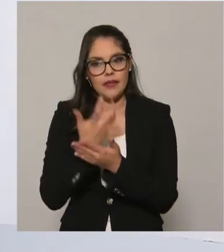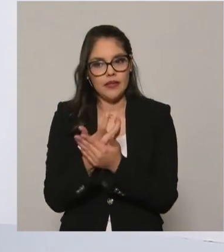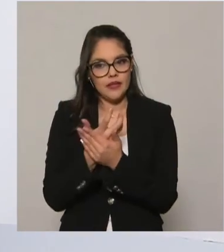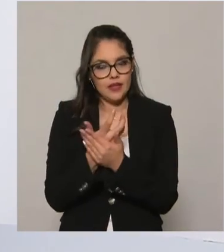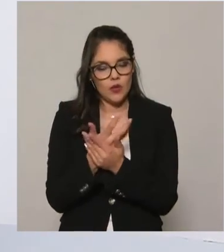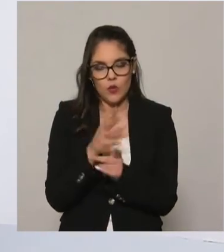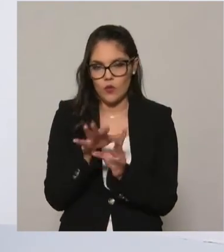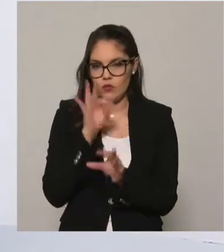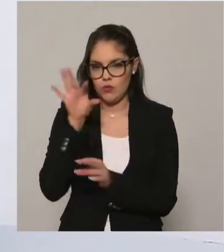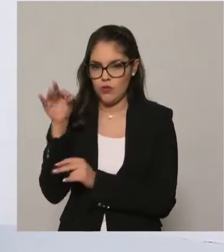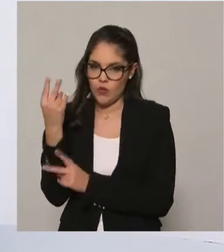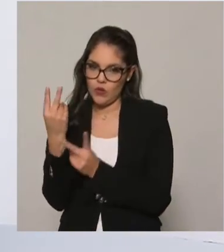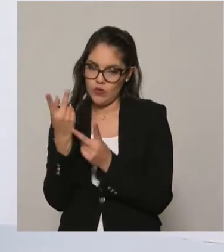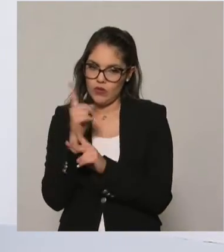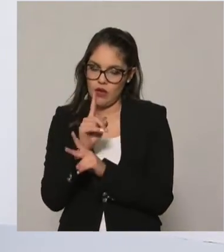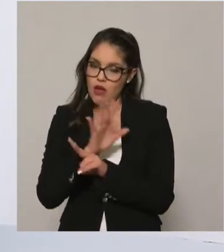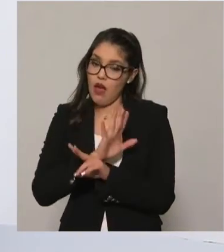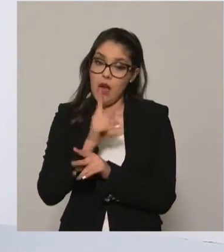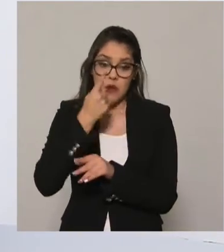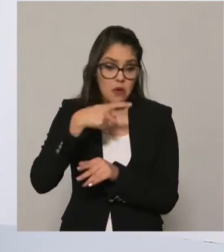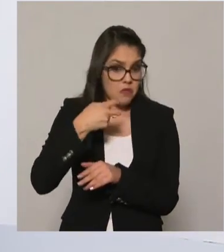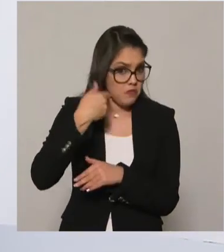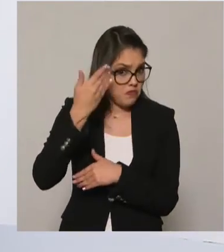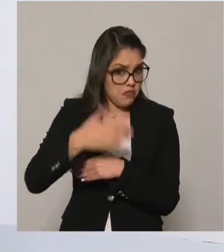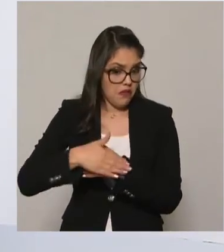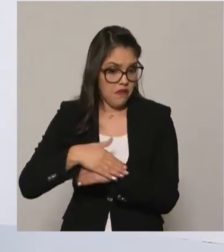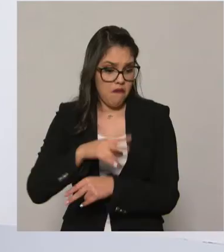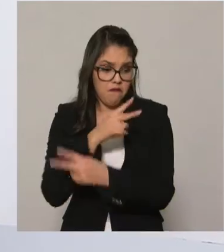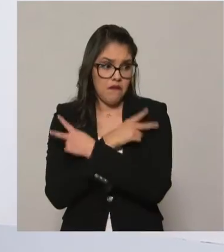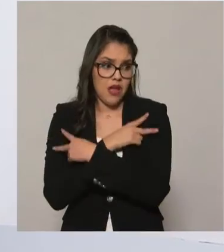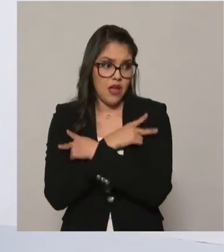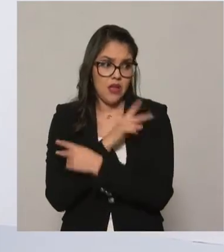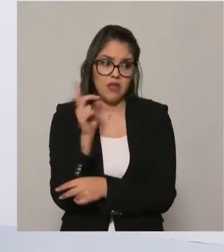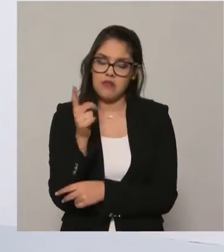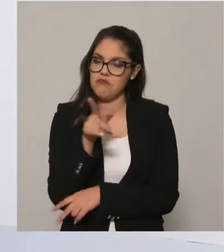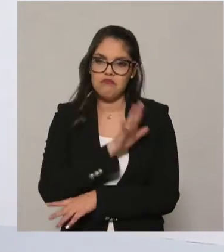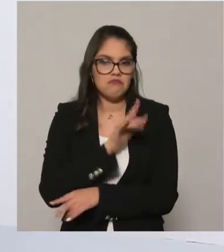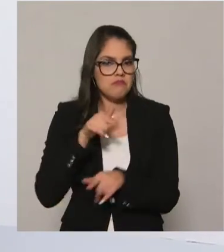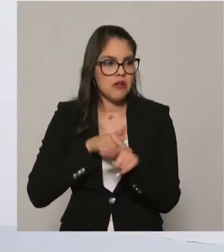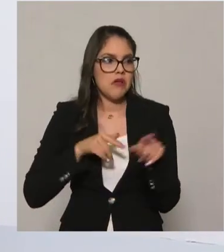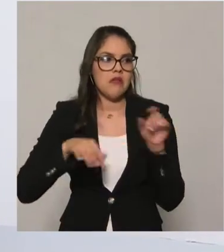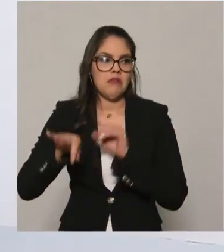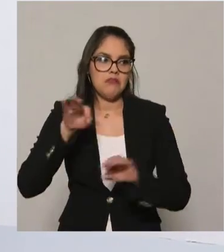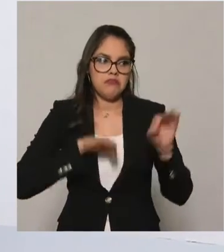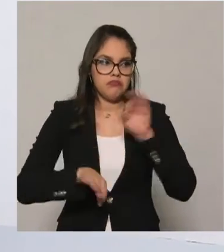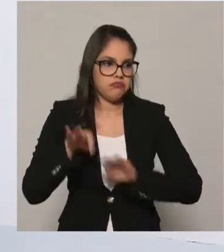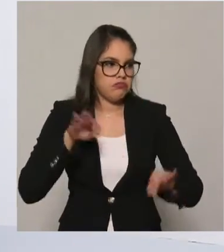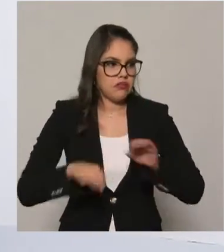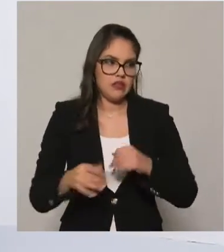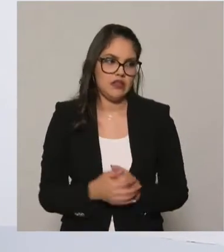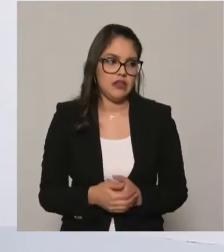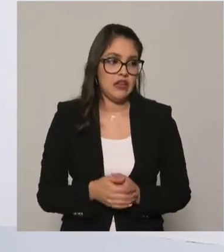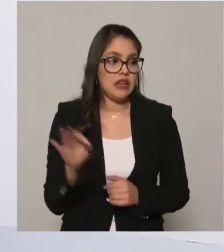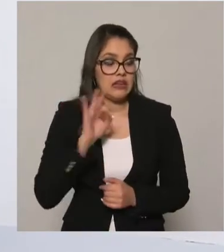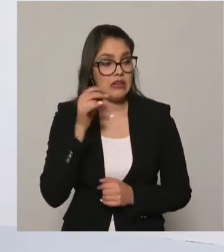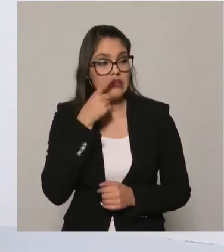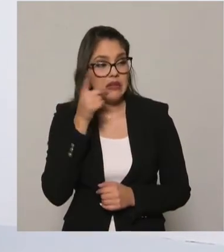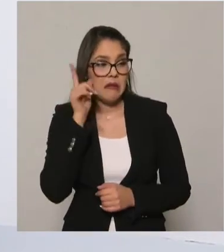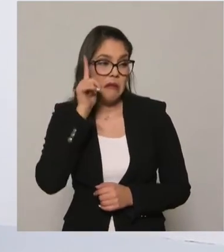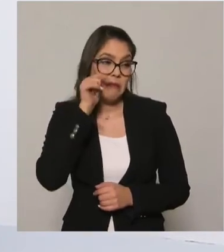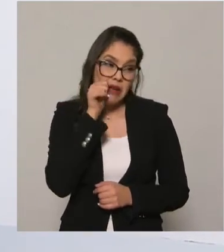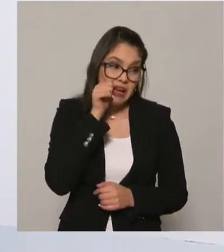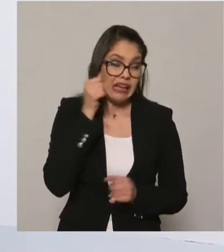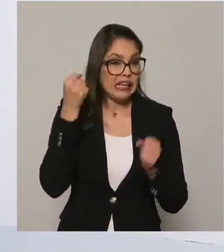descanso, pero a lo largo de todas estas vacaciones decembrinas ella va a estar activa. Nos comentaba su equipo que quizá mañana, pero todavía